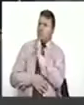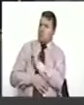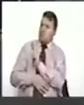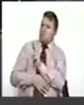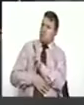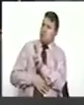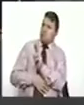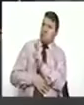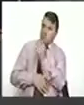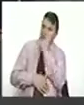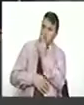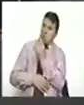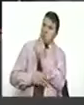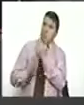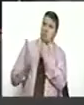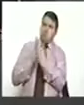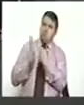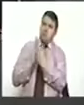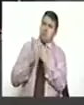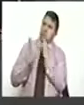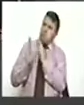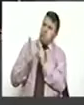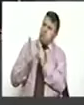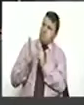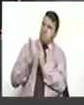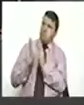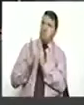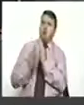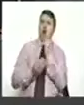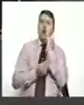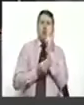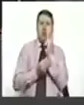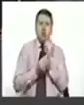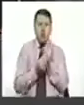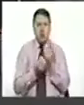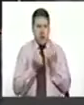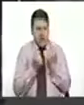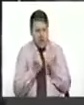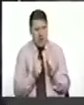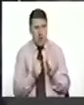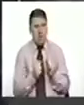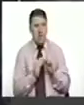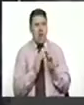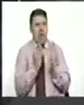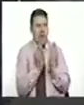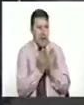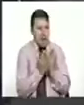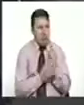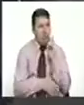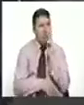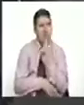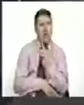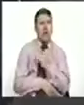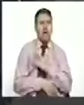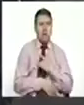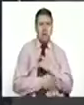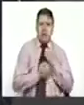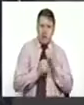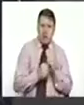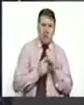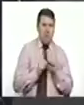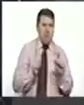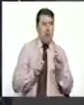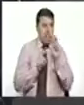interesantes que señalo tres: política migratoria, el esfuerzo de educación y el esfuerzo de salud.